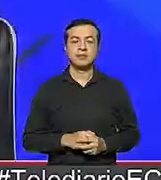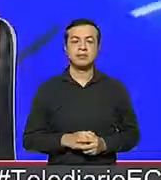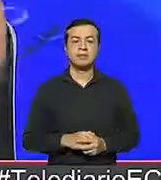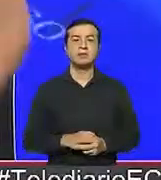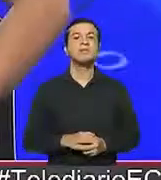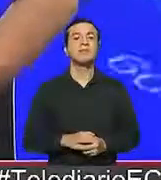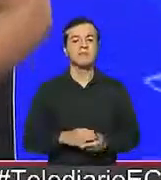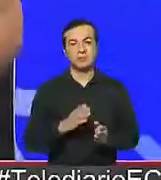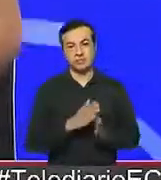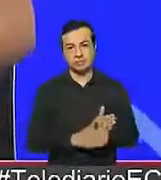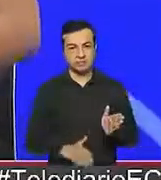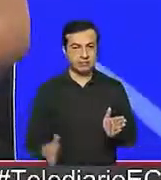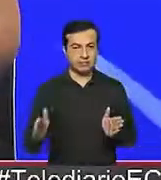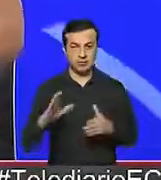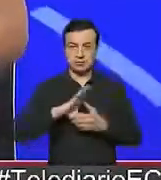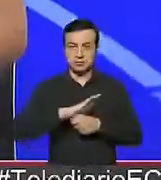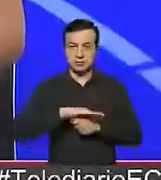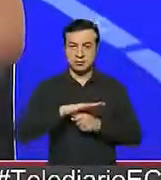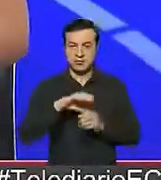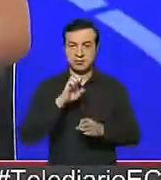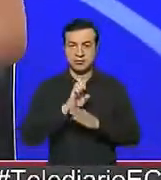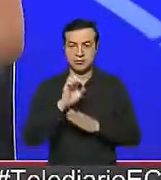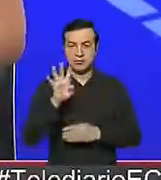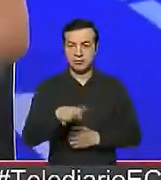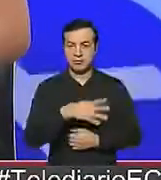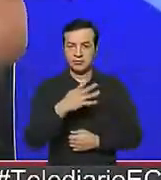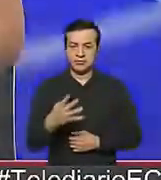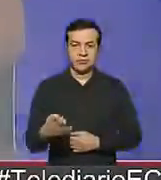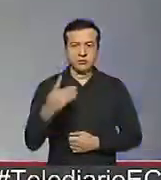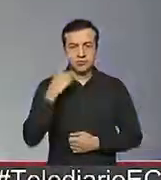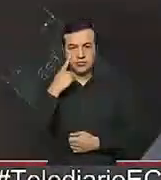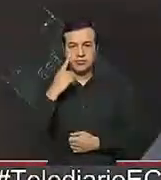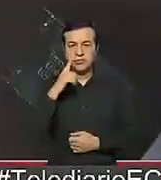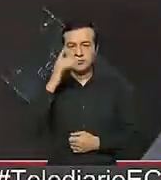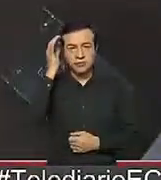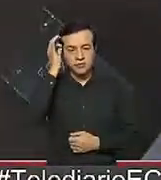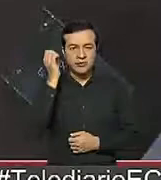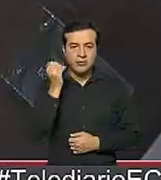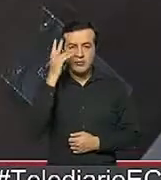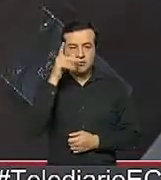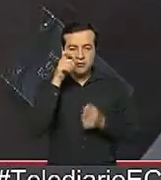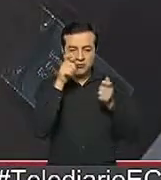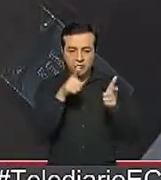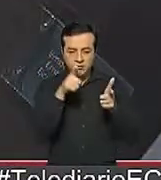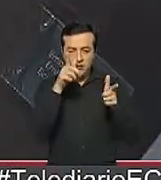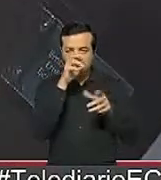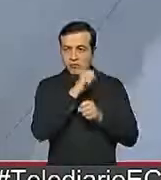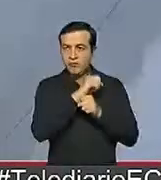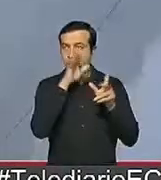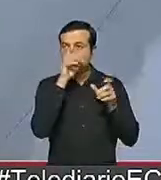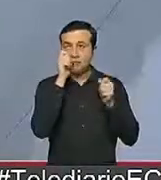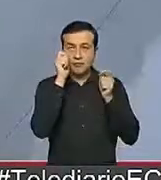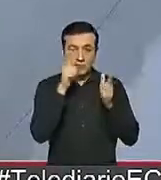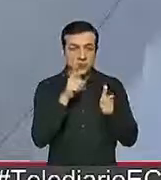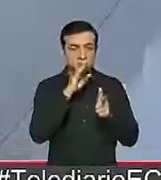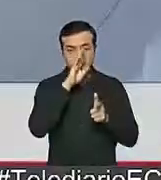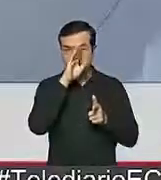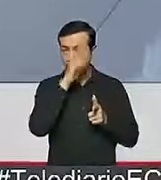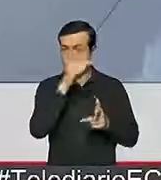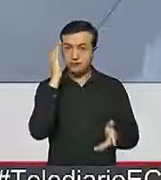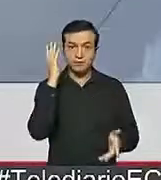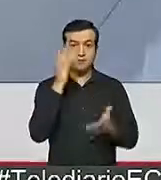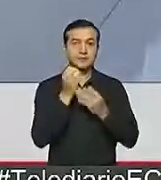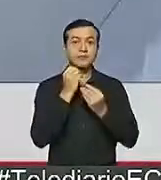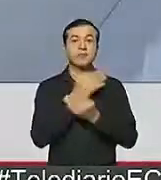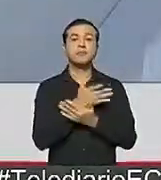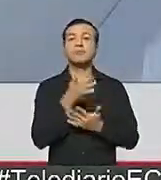Y durante su estadía en la Embajada de Ecuador en Londres, Reino Unido, Julian Assange fue vigilado las 24 horas del día. Así